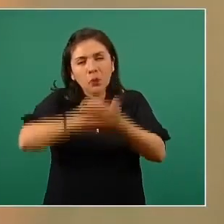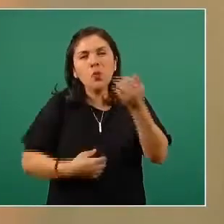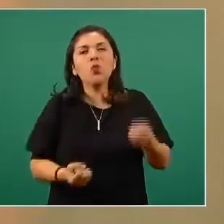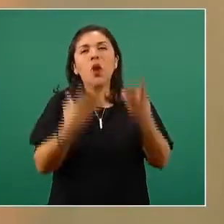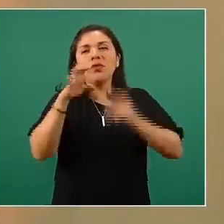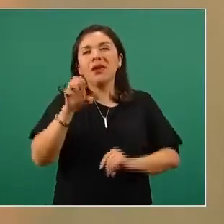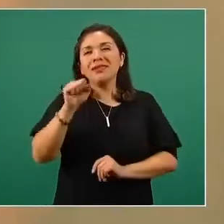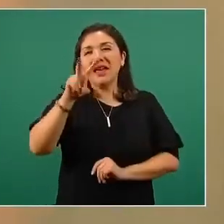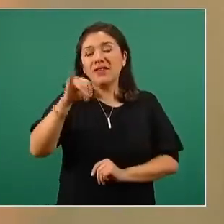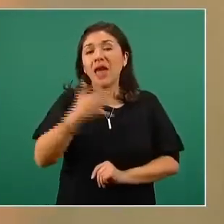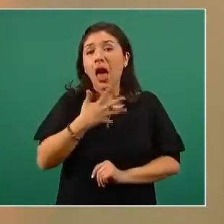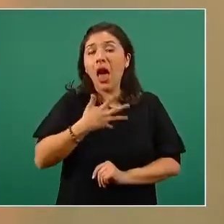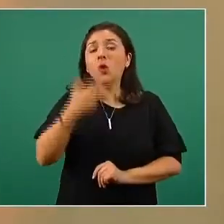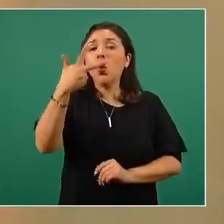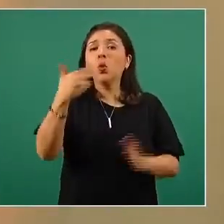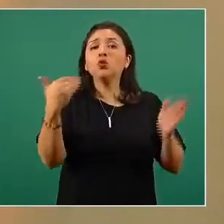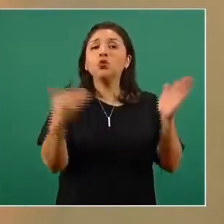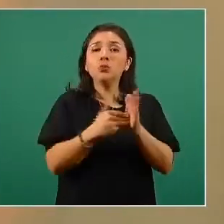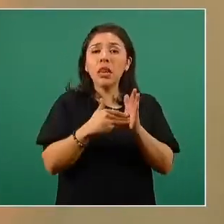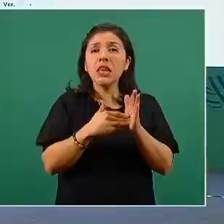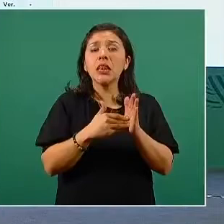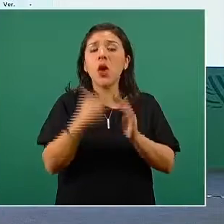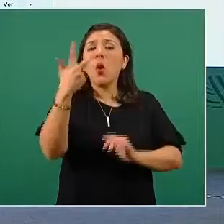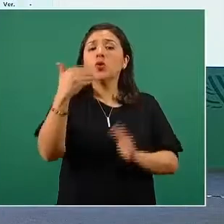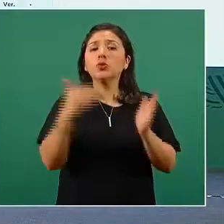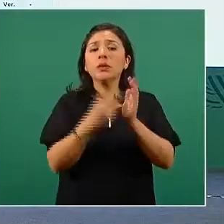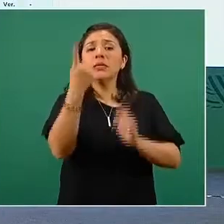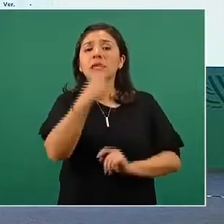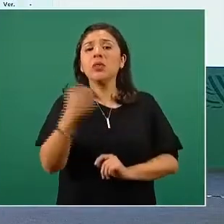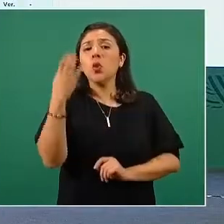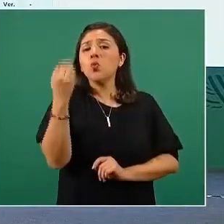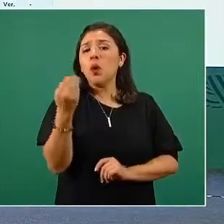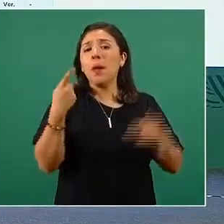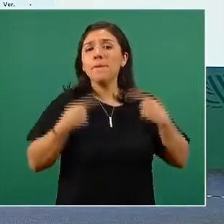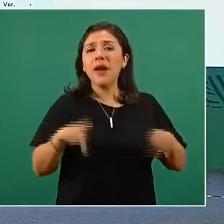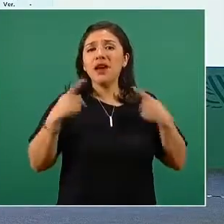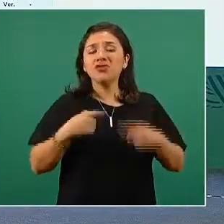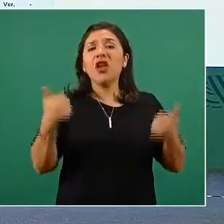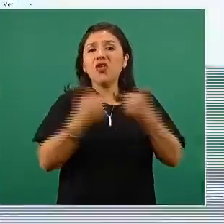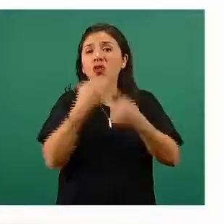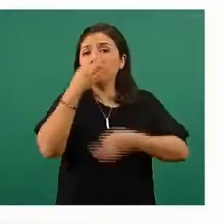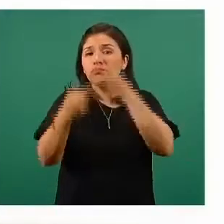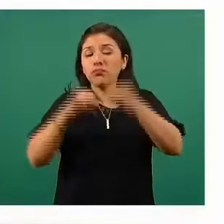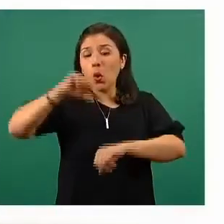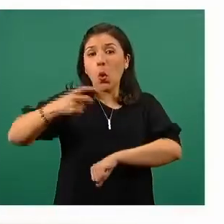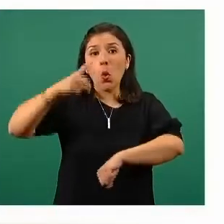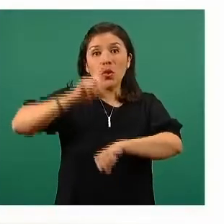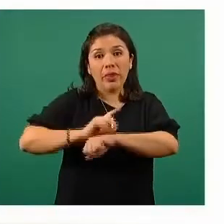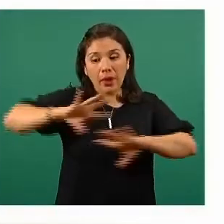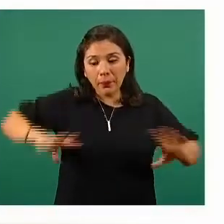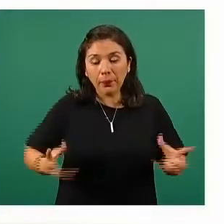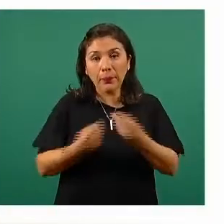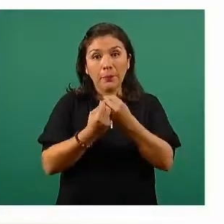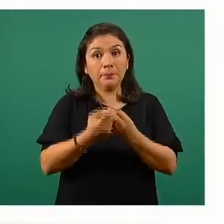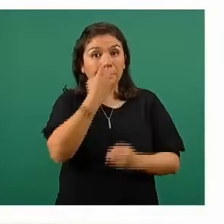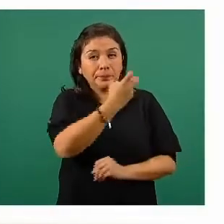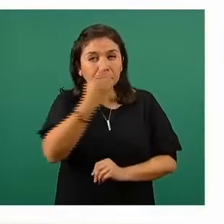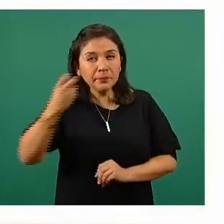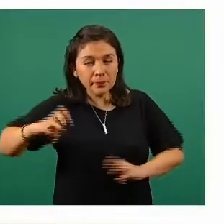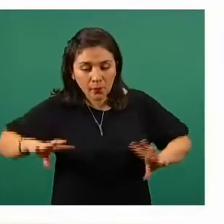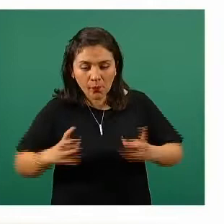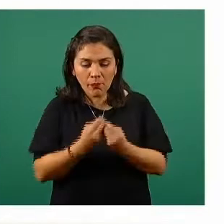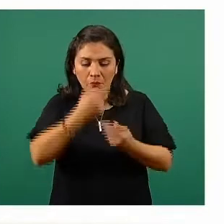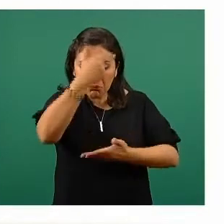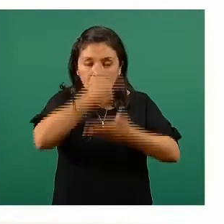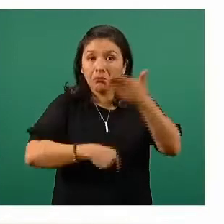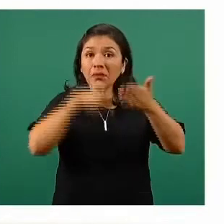adversos, arriba de 8,000, es decir, 8,109 casos notificados al día de hoy, en donde estos efectos